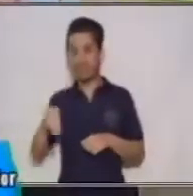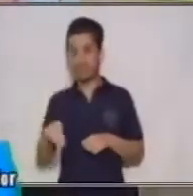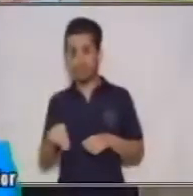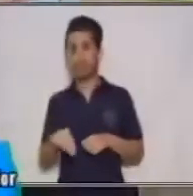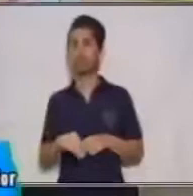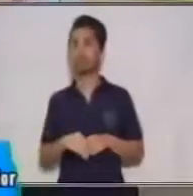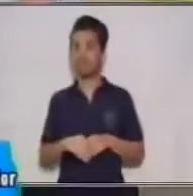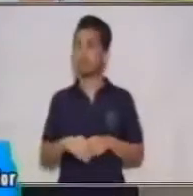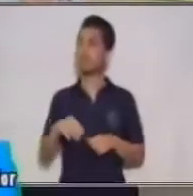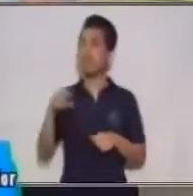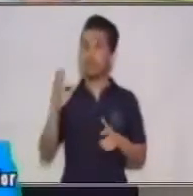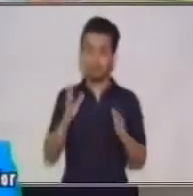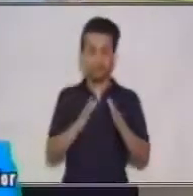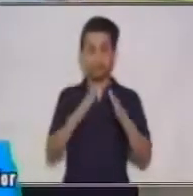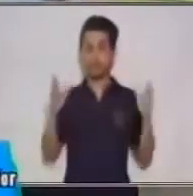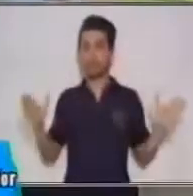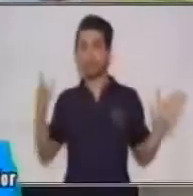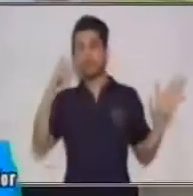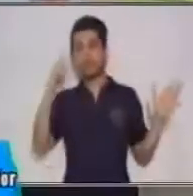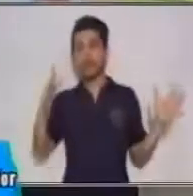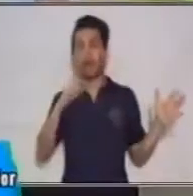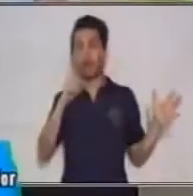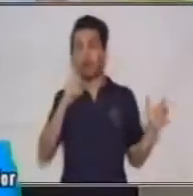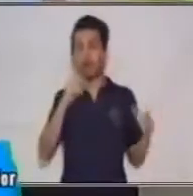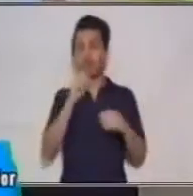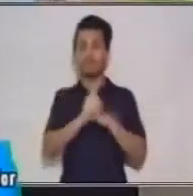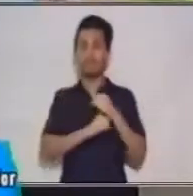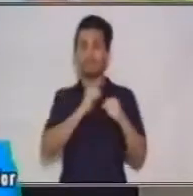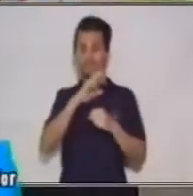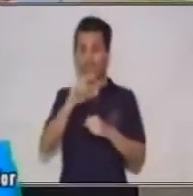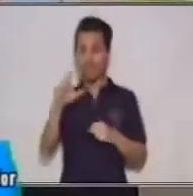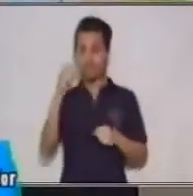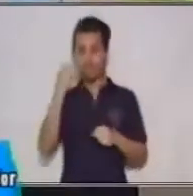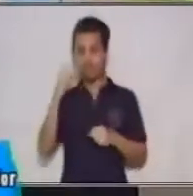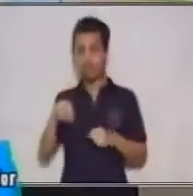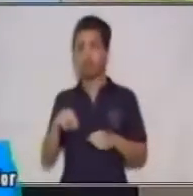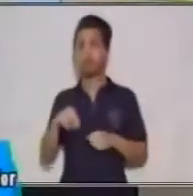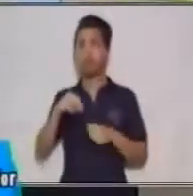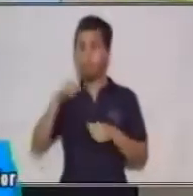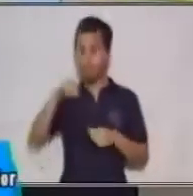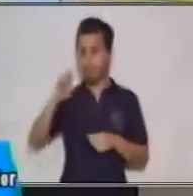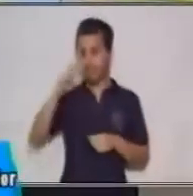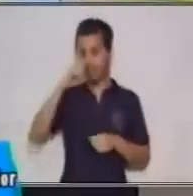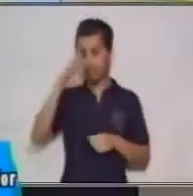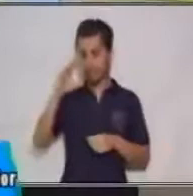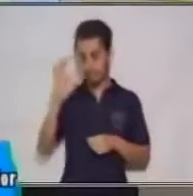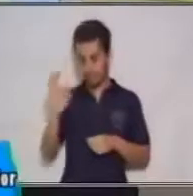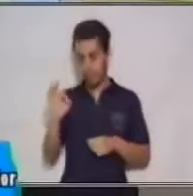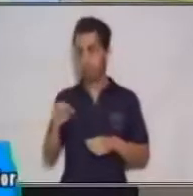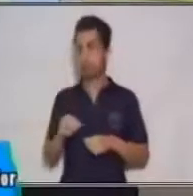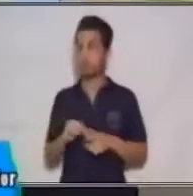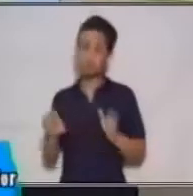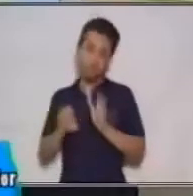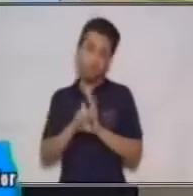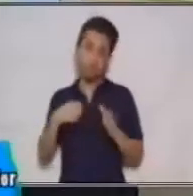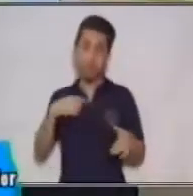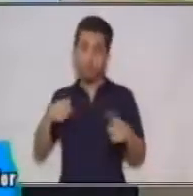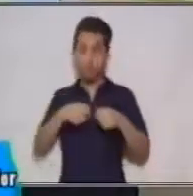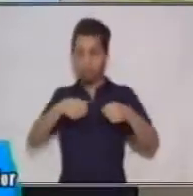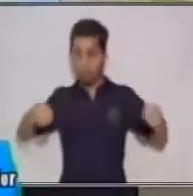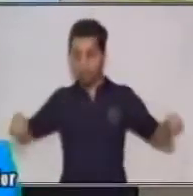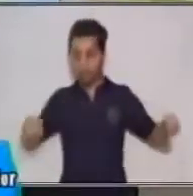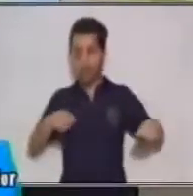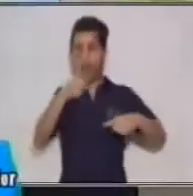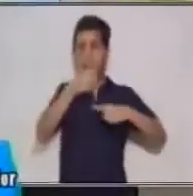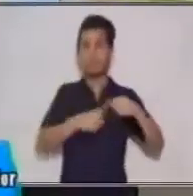la unidad básica para una fracción, metro. Entonces, si yo, por ejemplo, divido este metro a la